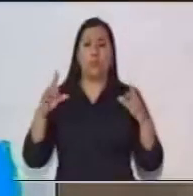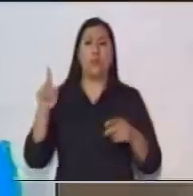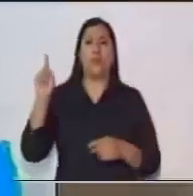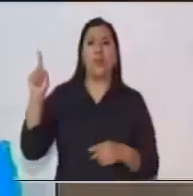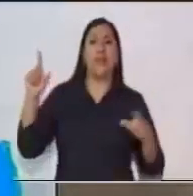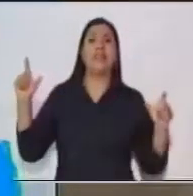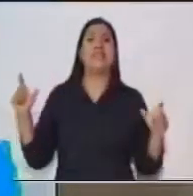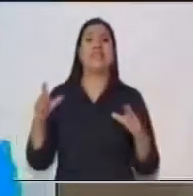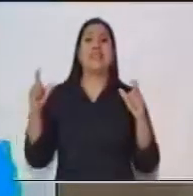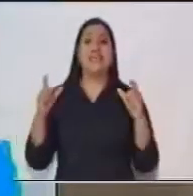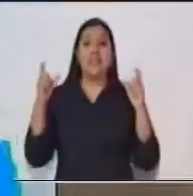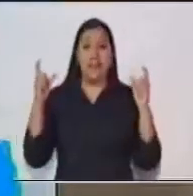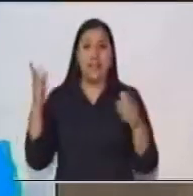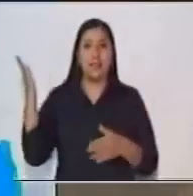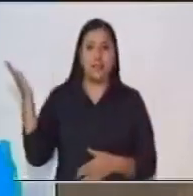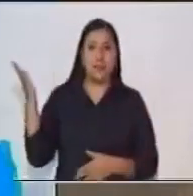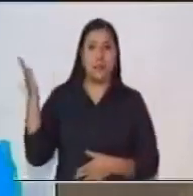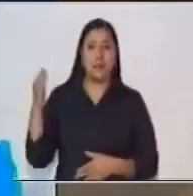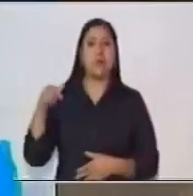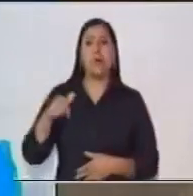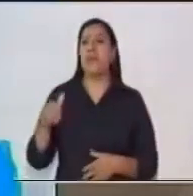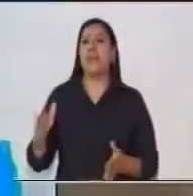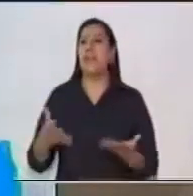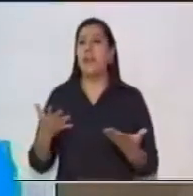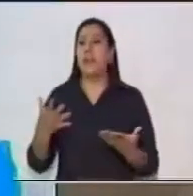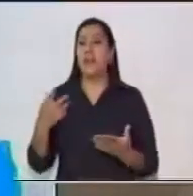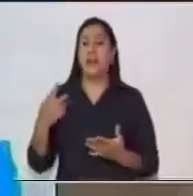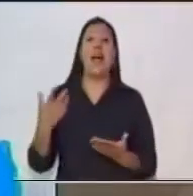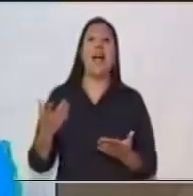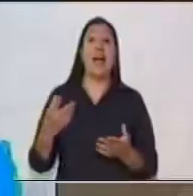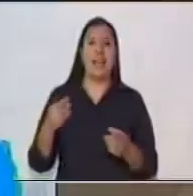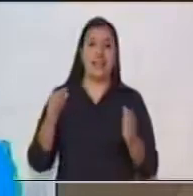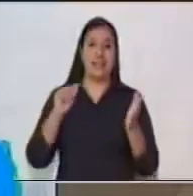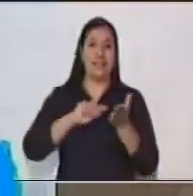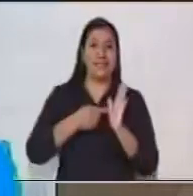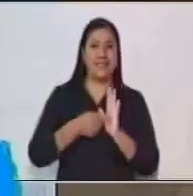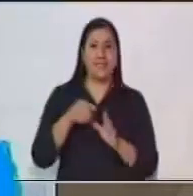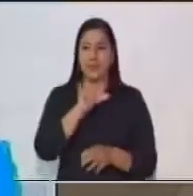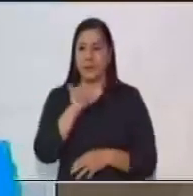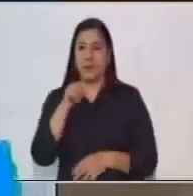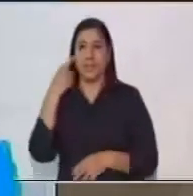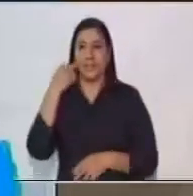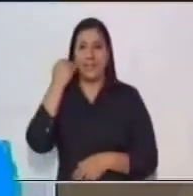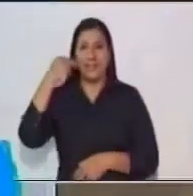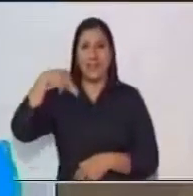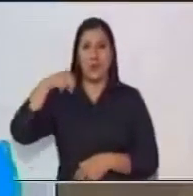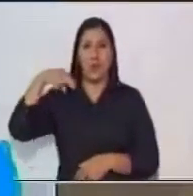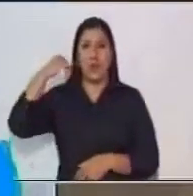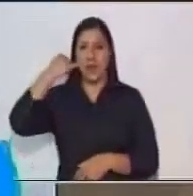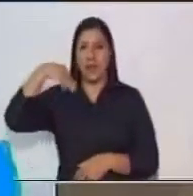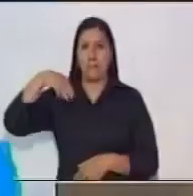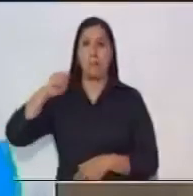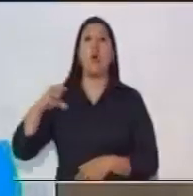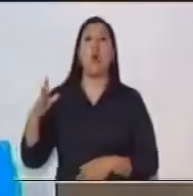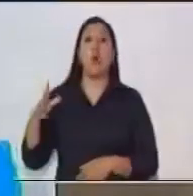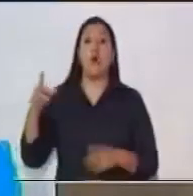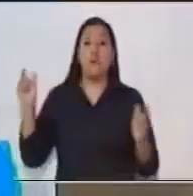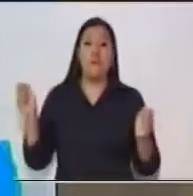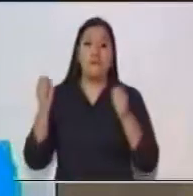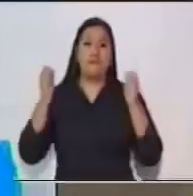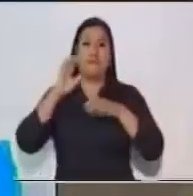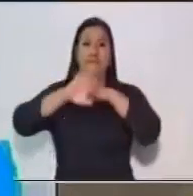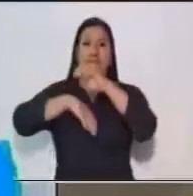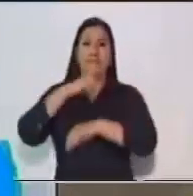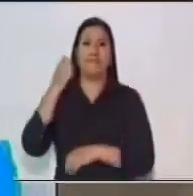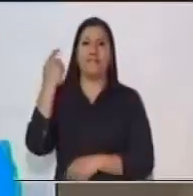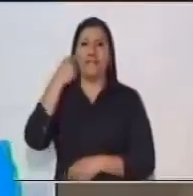Celebrando. Celebrar y su sinónimo es festejar. En el siguiente cuadro tenemos a un niño que